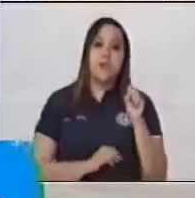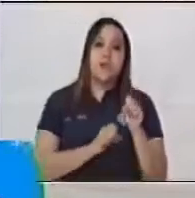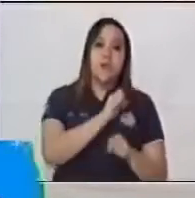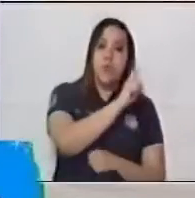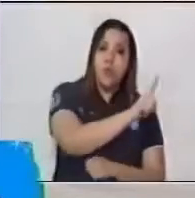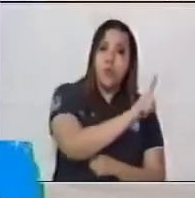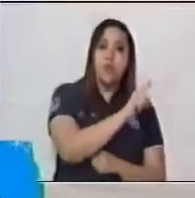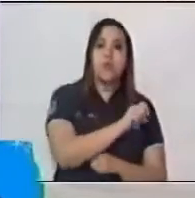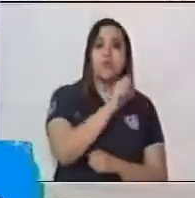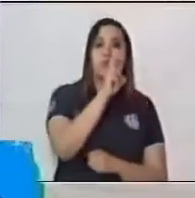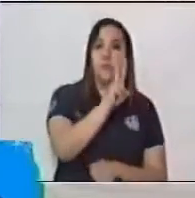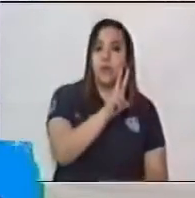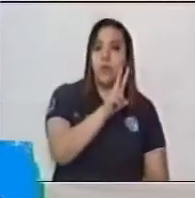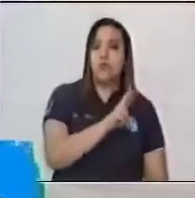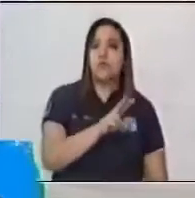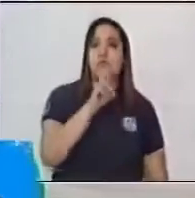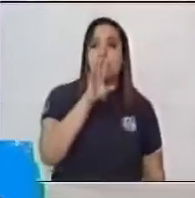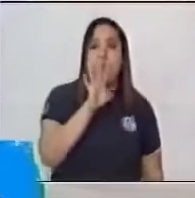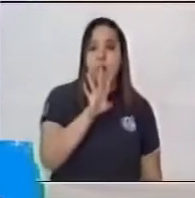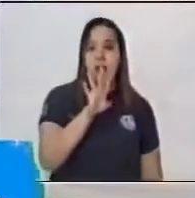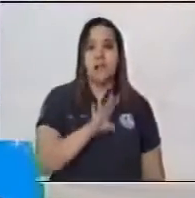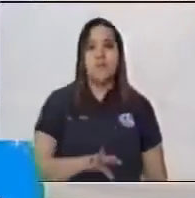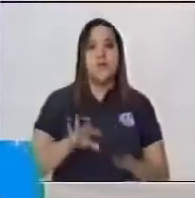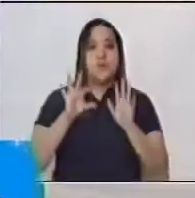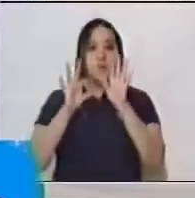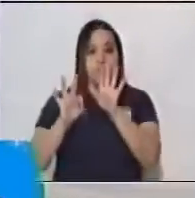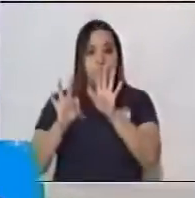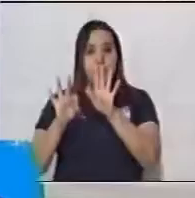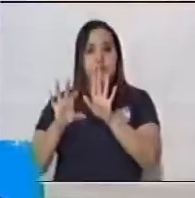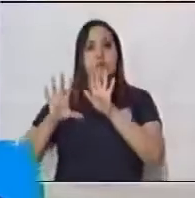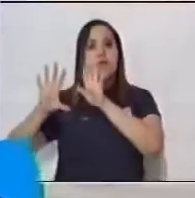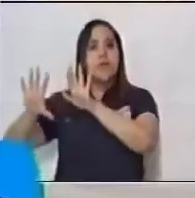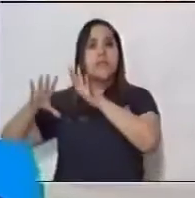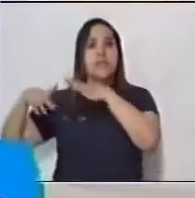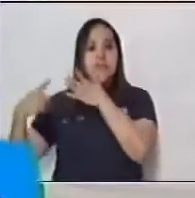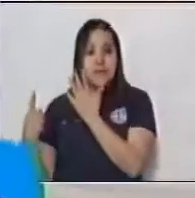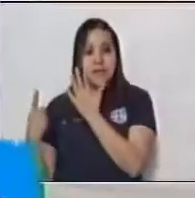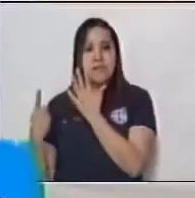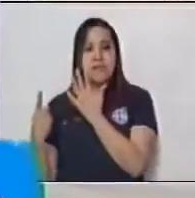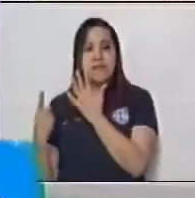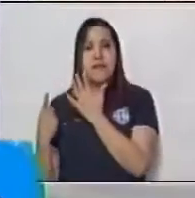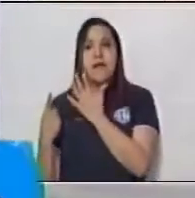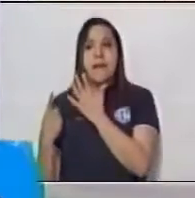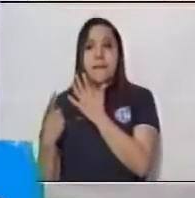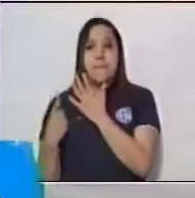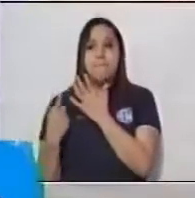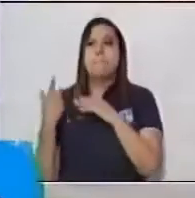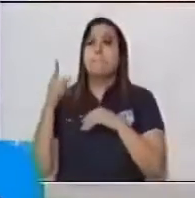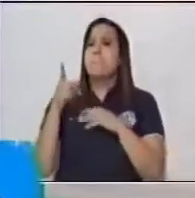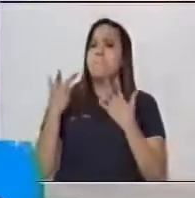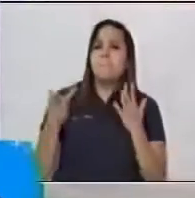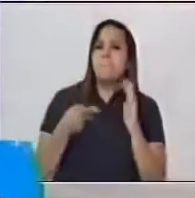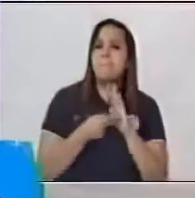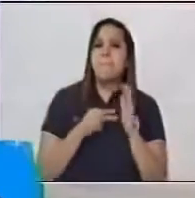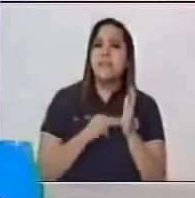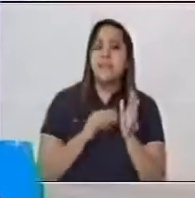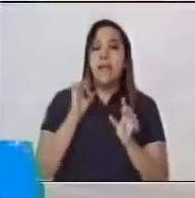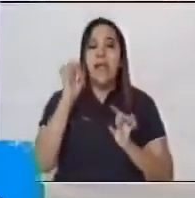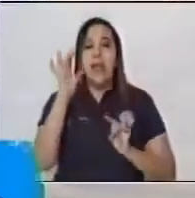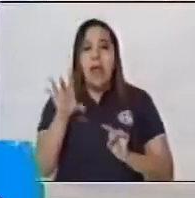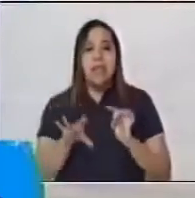1, 2, 4, 8, 16. Va a ser alterna